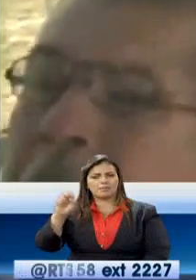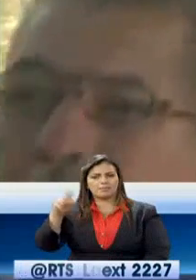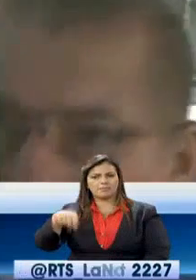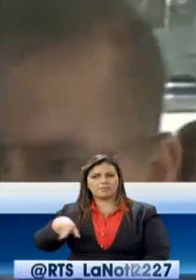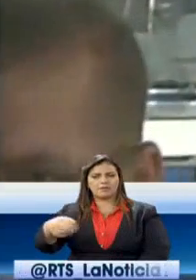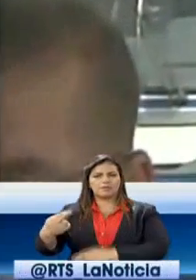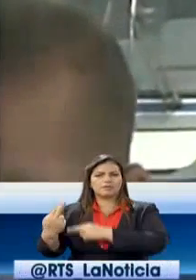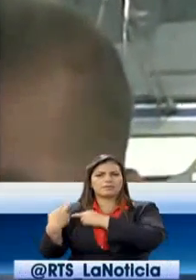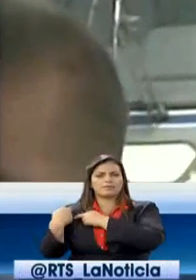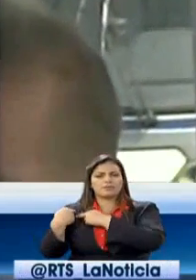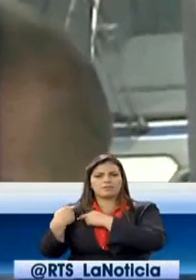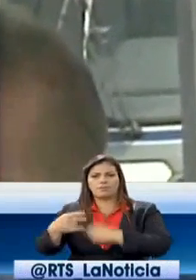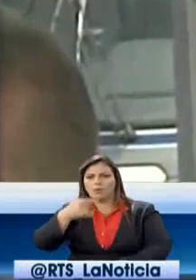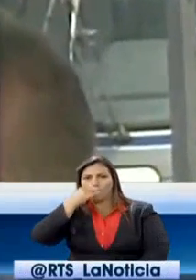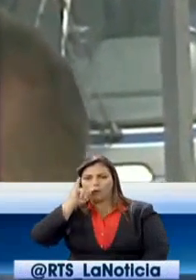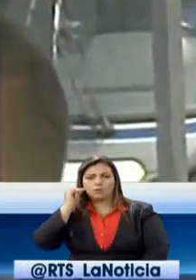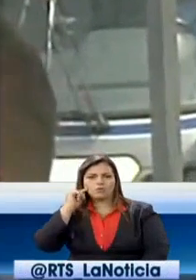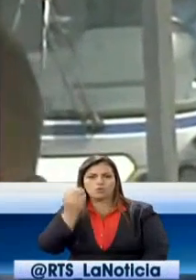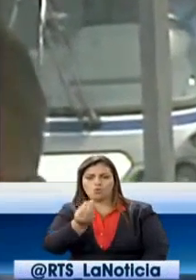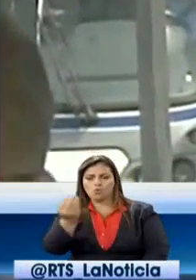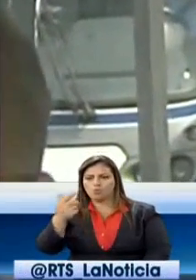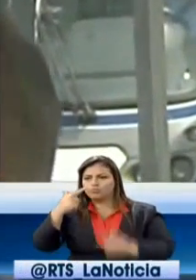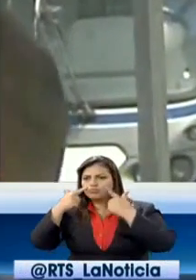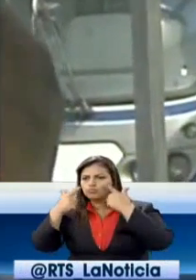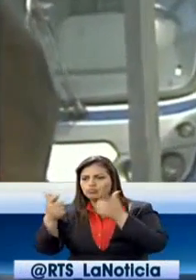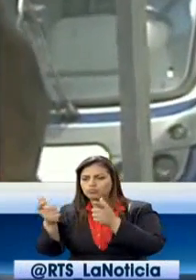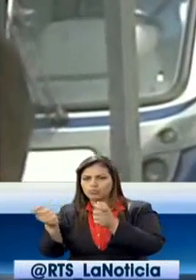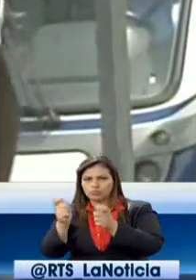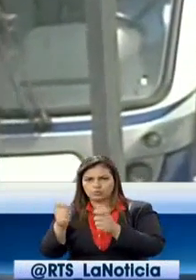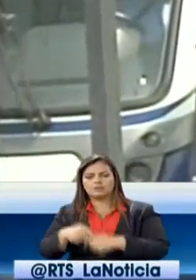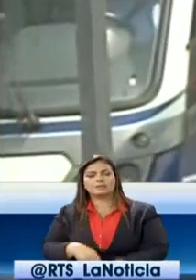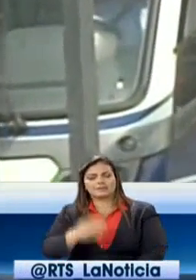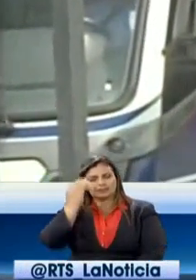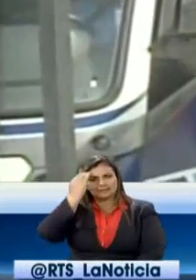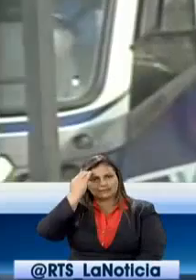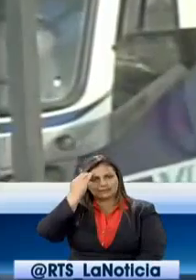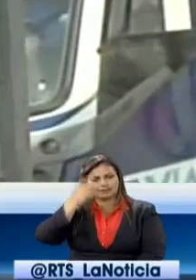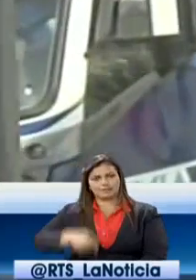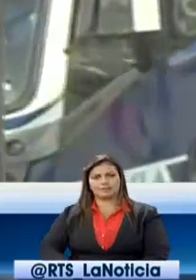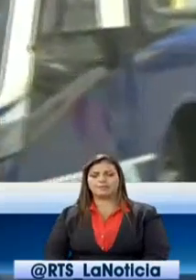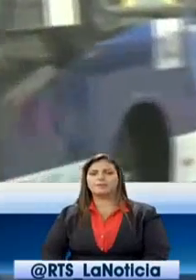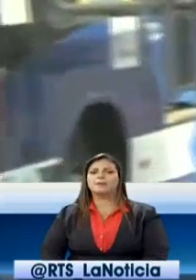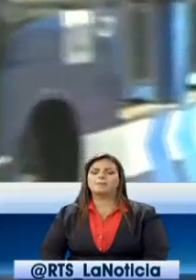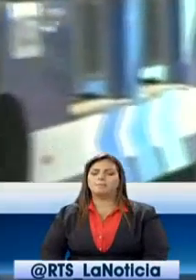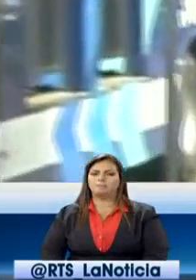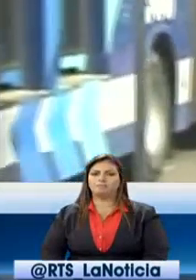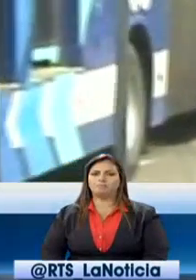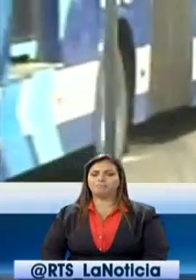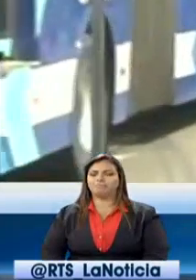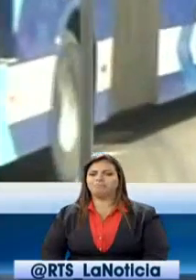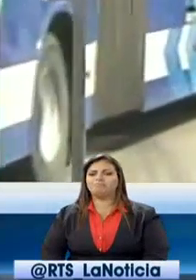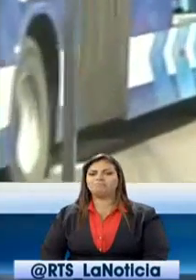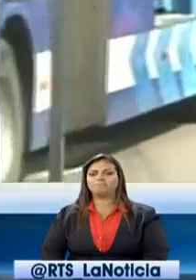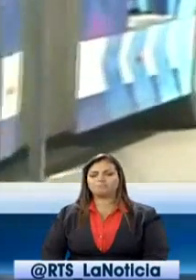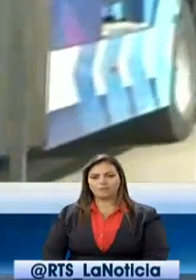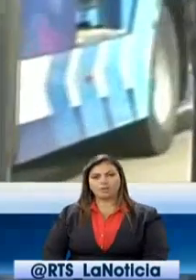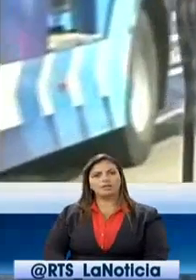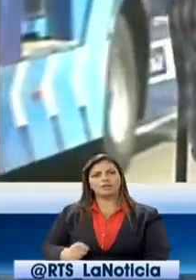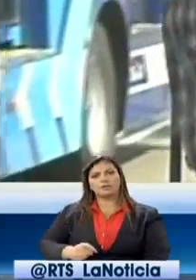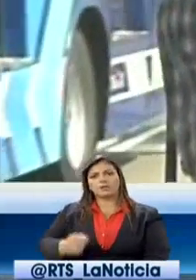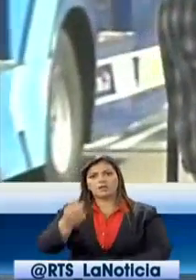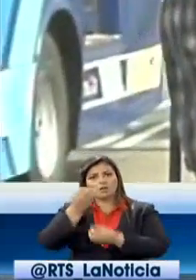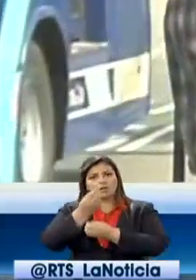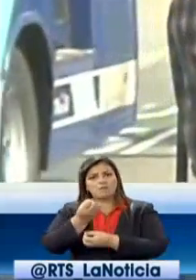policial, eso? Presencia policial y además también asesoramiento, comunicación a los jóvenes. Porque parece que falta de comunicación, alguien que les